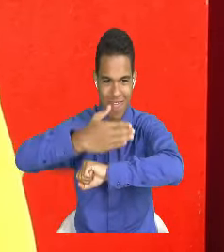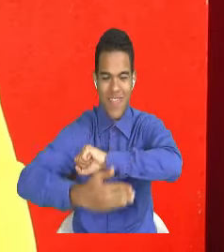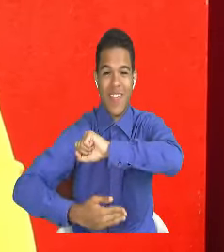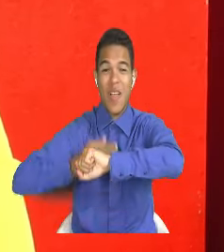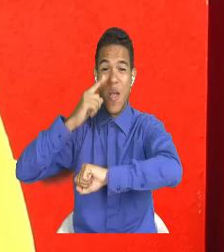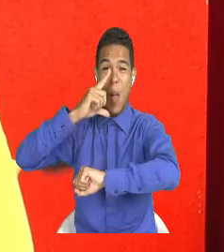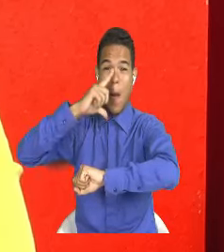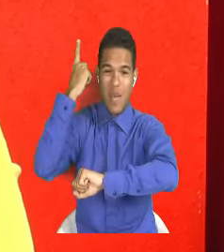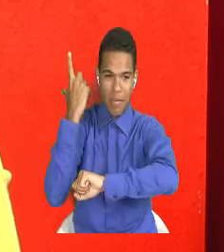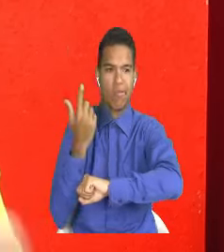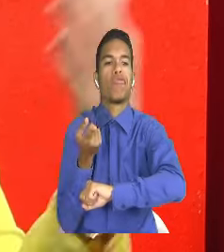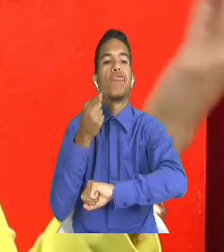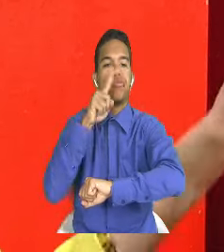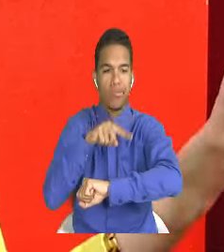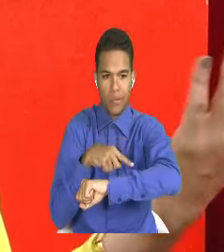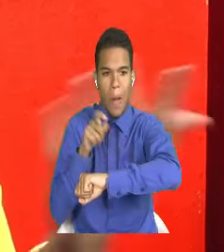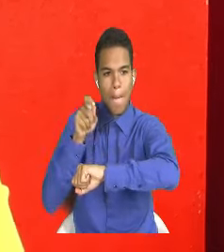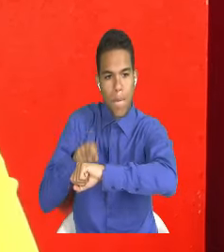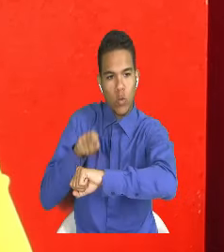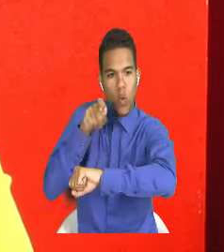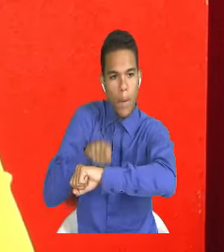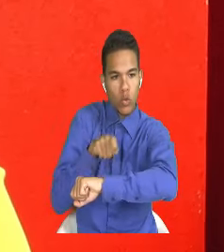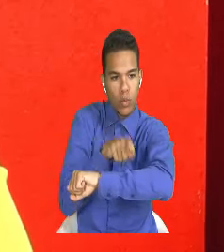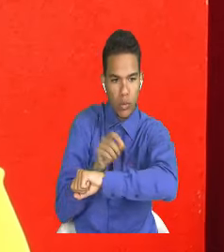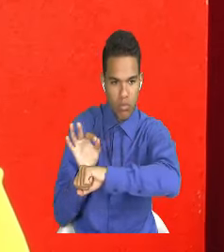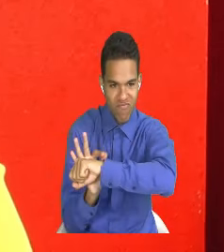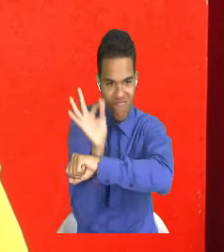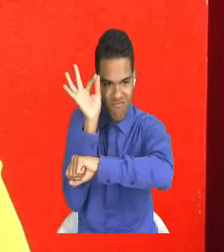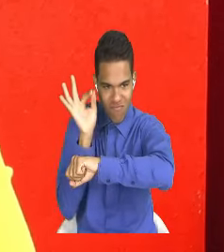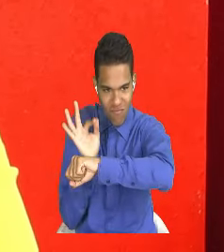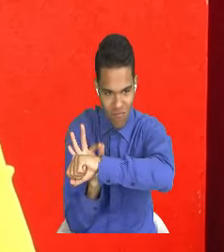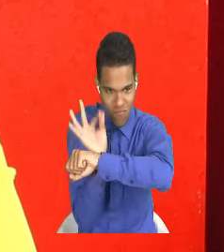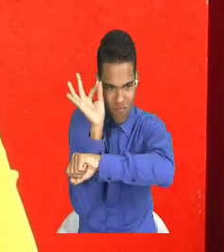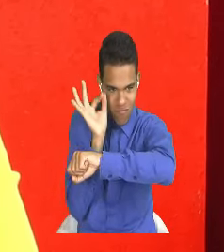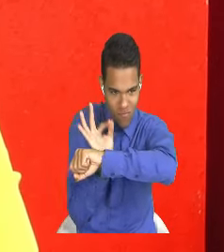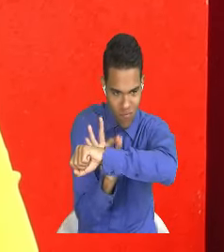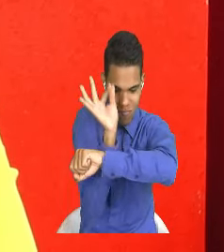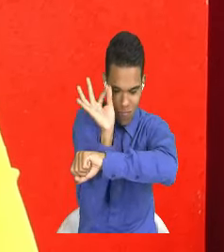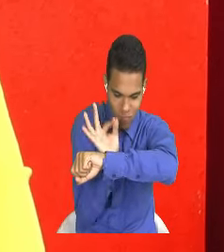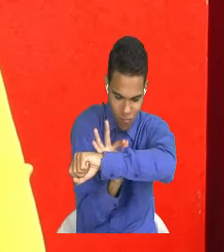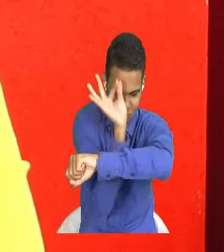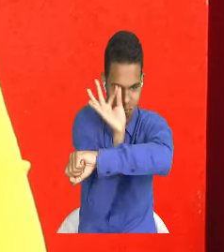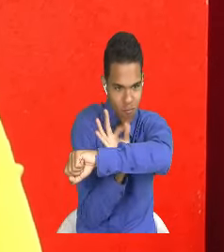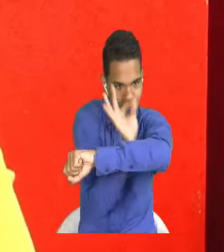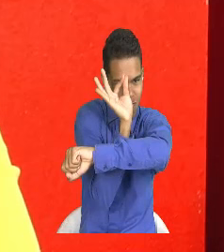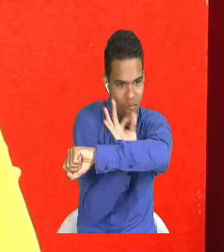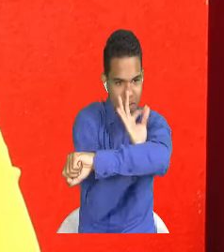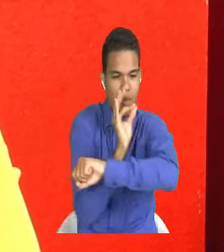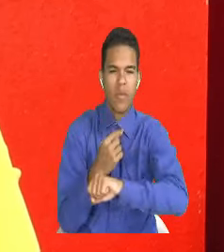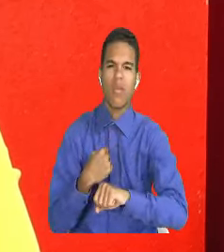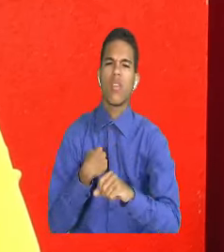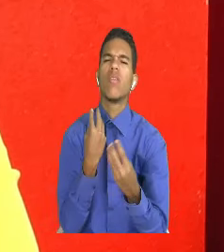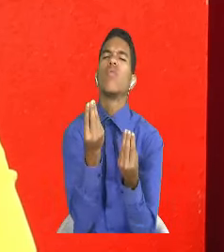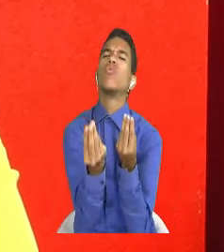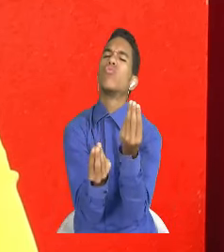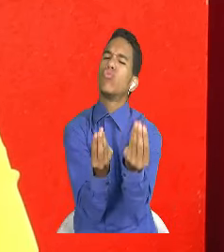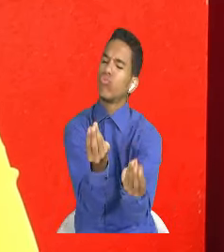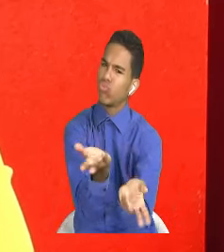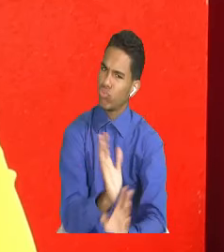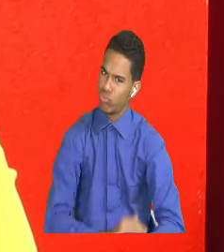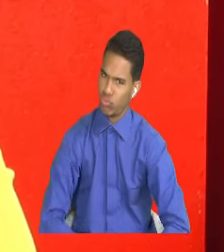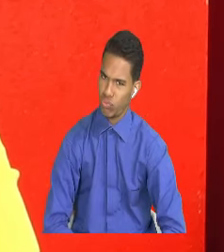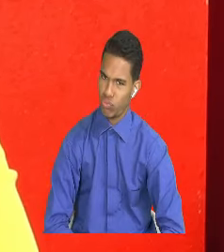Bueno, lo primero que deben hacer es acudir a la clínica Reina Lucía, como ya nos lo dijo el ingeniero. Esto, y legalmente lo que se